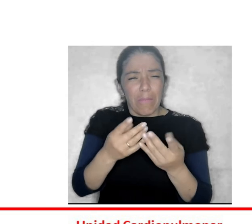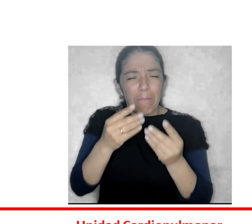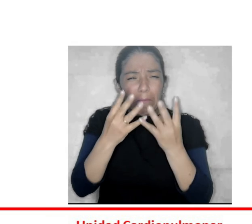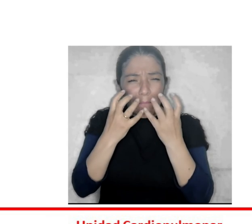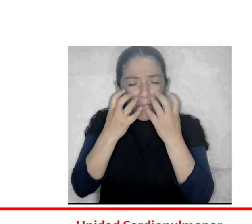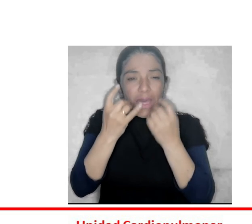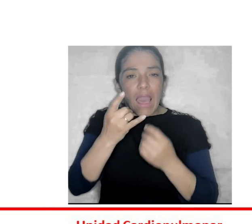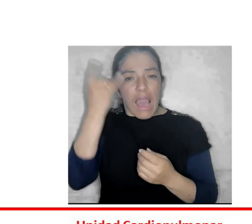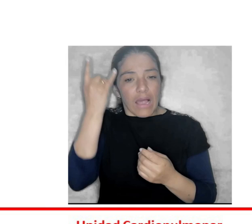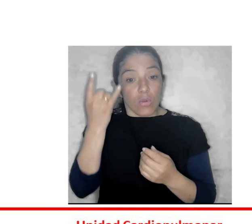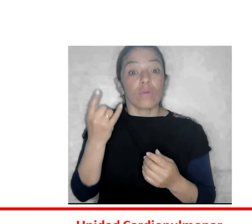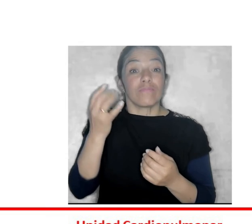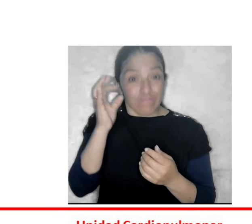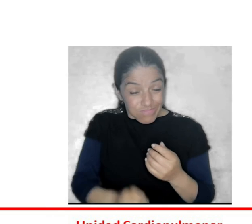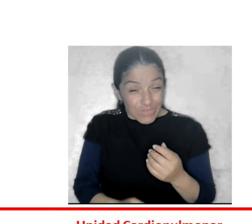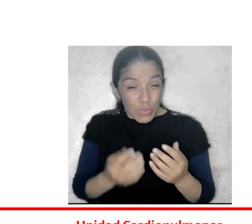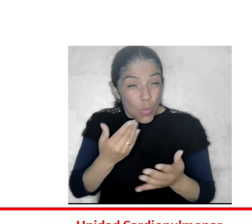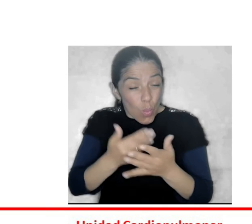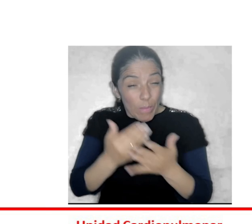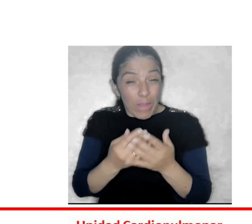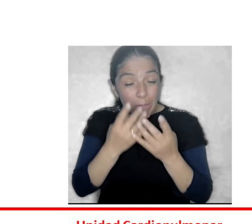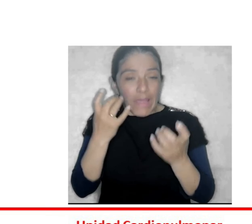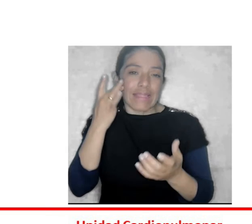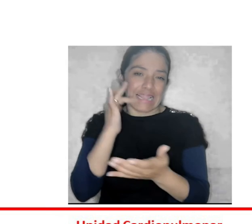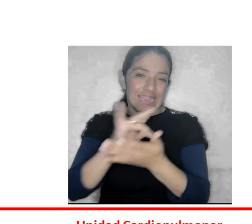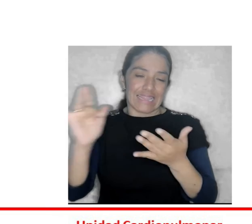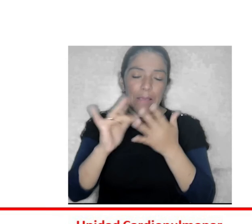con irritaciones, y si es así, se debe